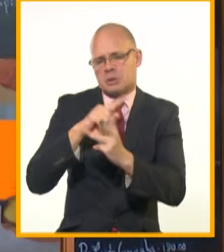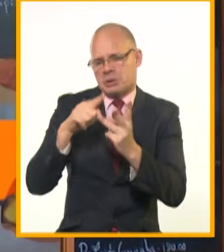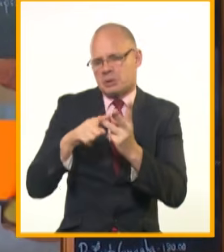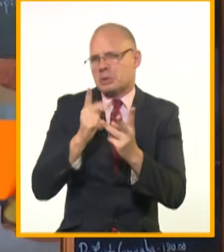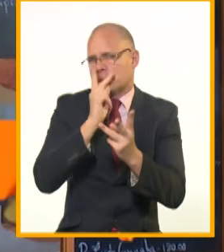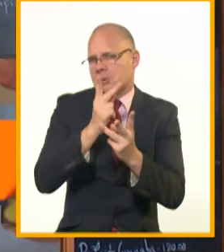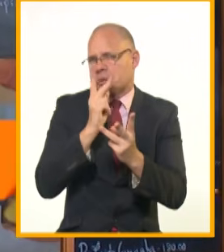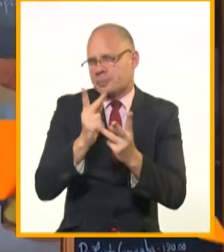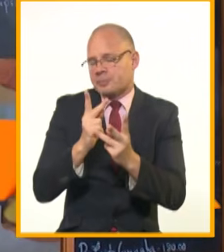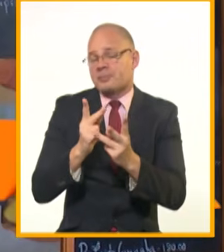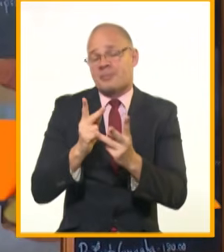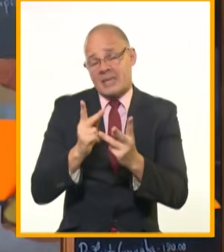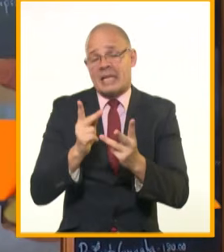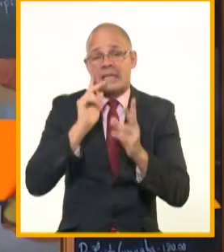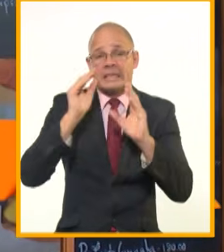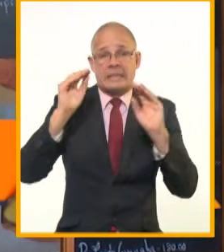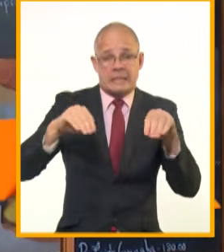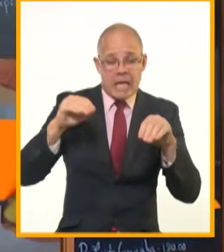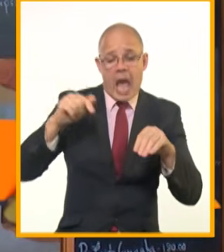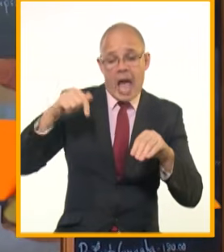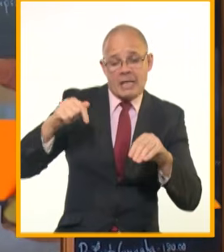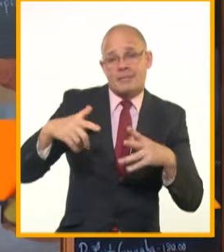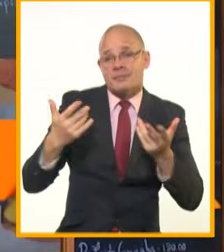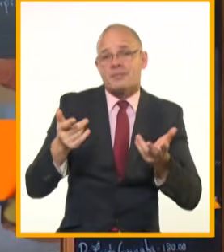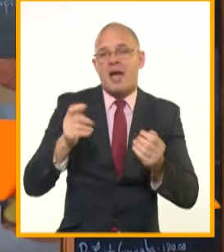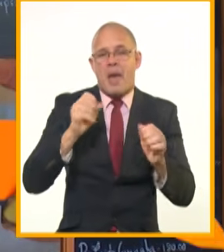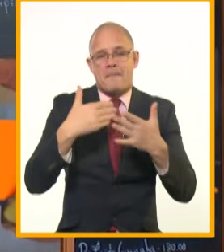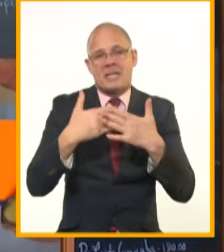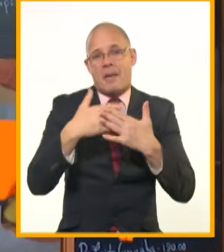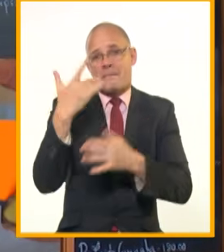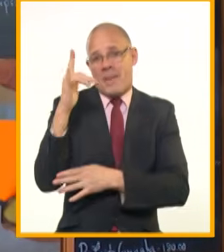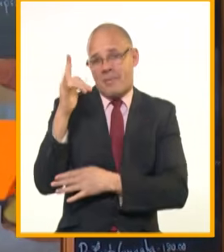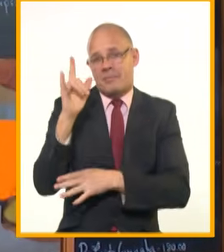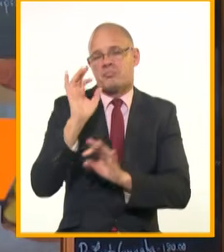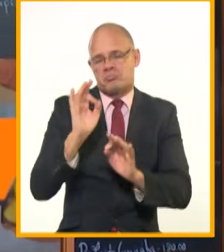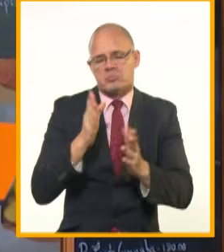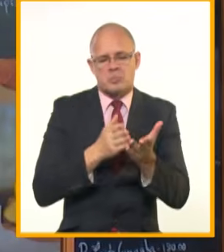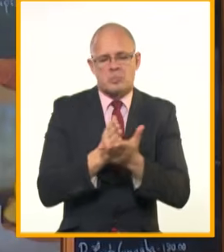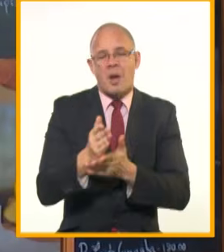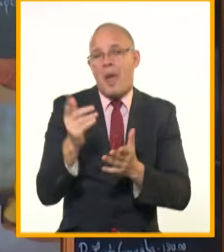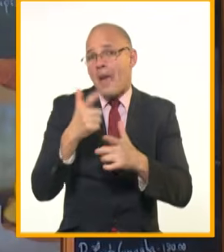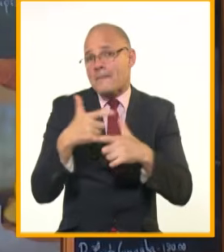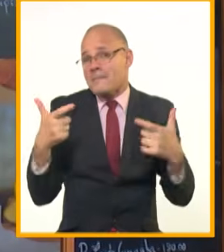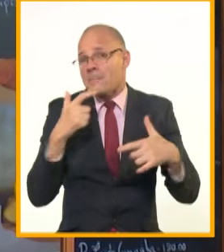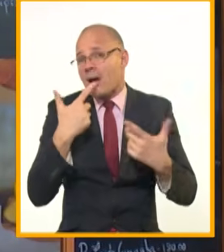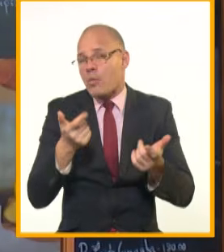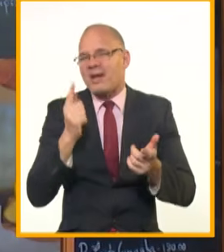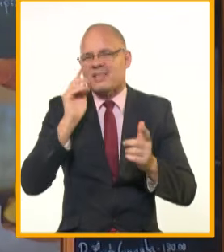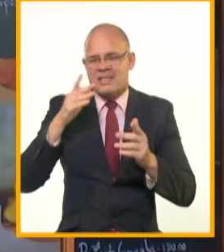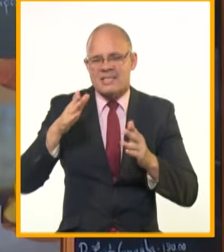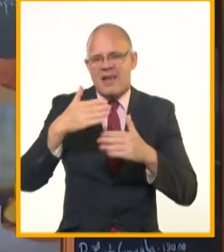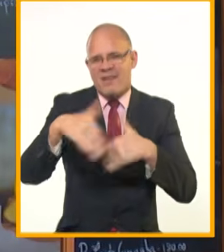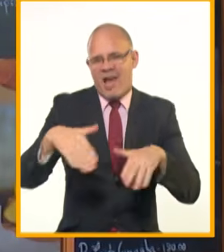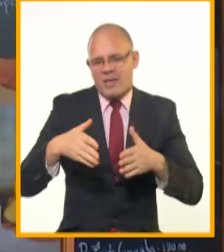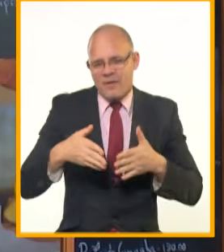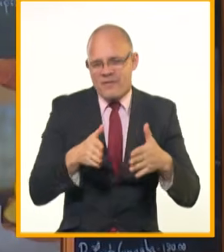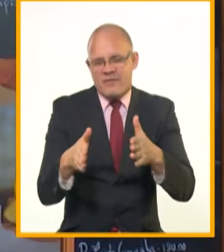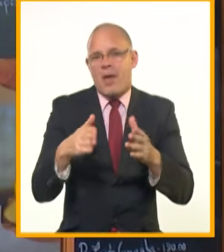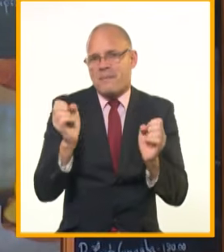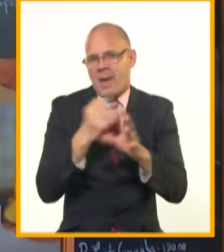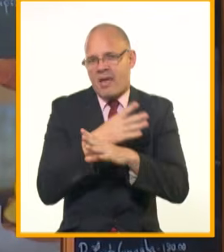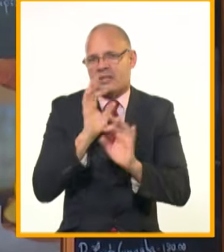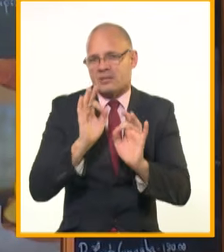todos sabemos, nuestras instalaciones, el mayor grueso de nuestras instalaciones se encuentra en el corredor turístico en Villa Blanca, donde tenemos dos